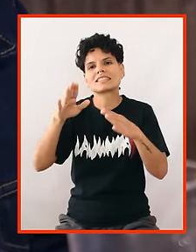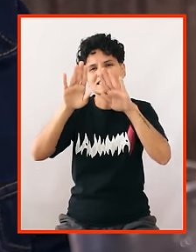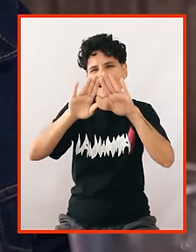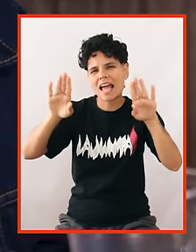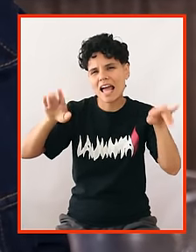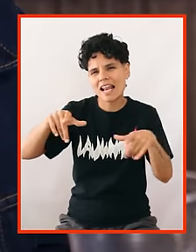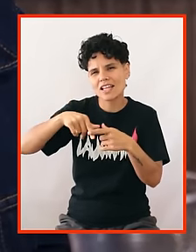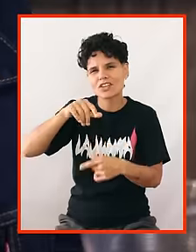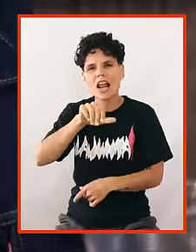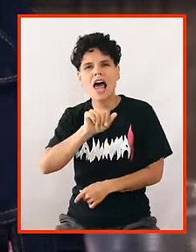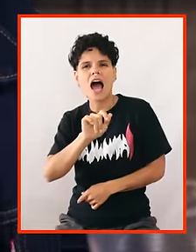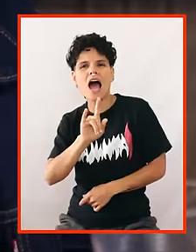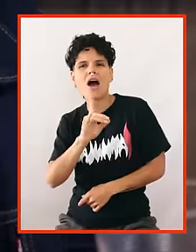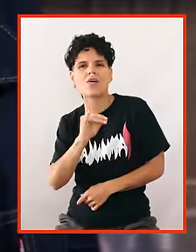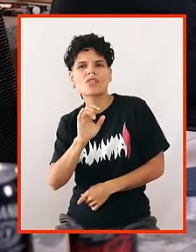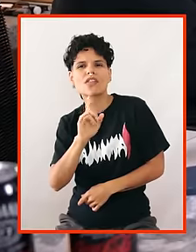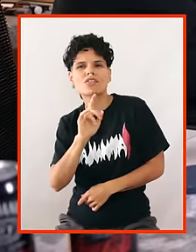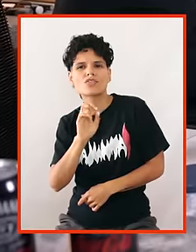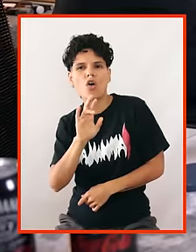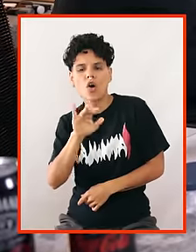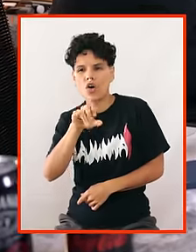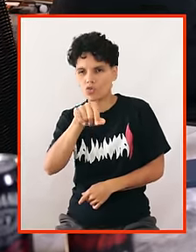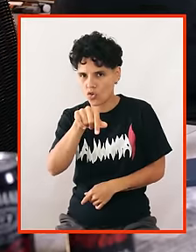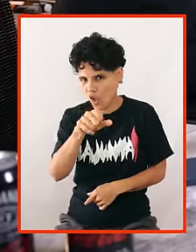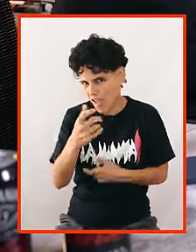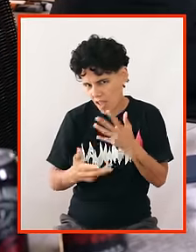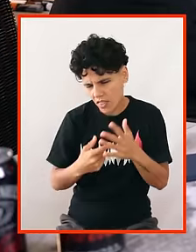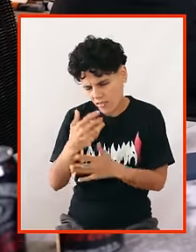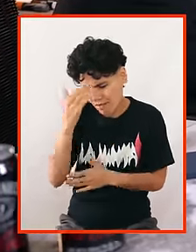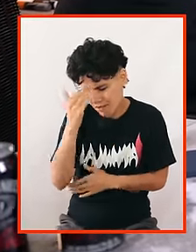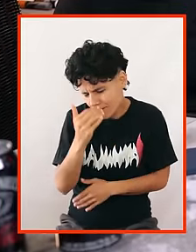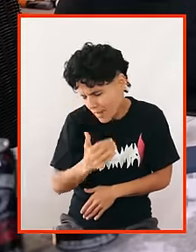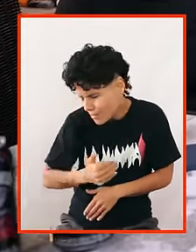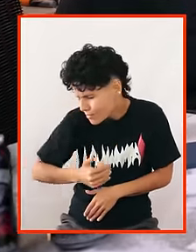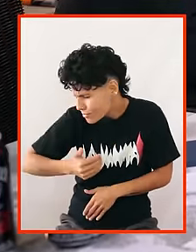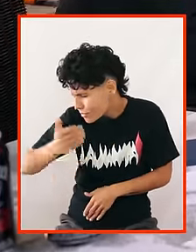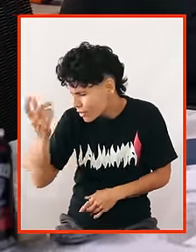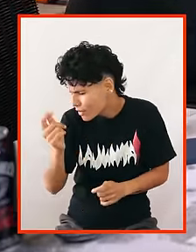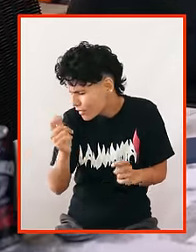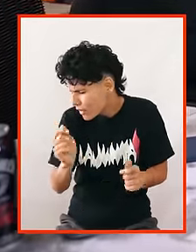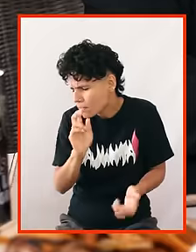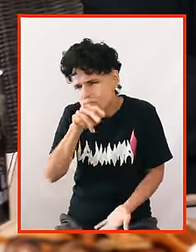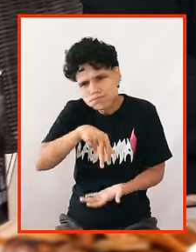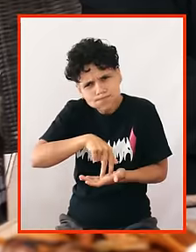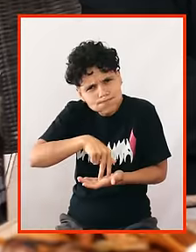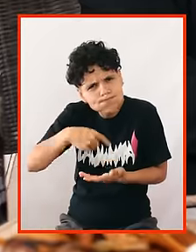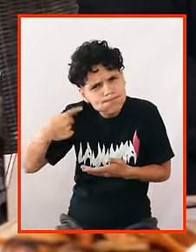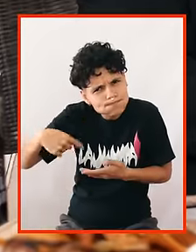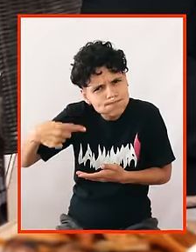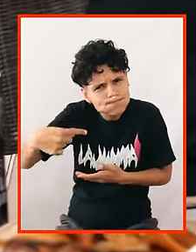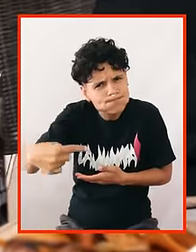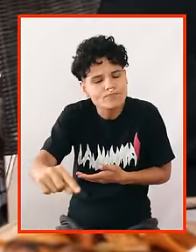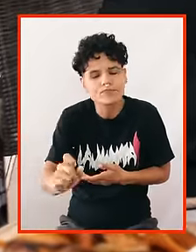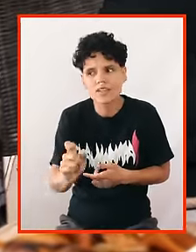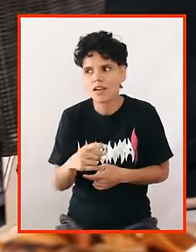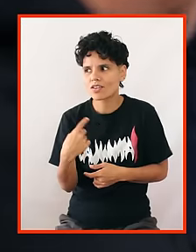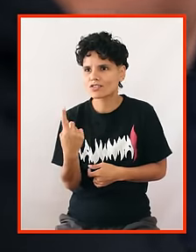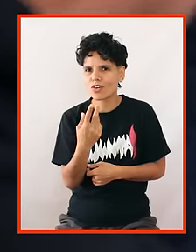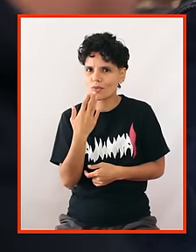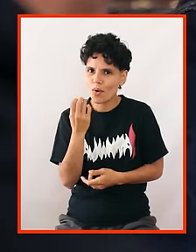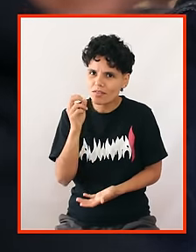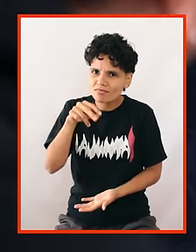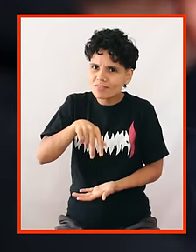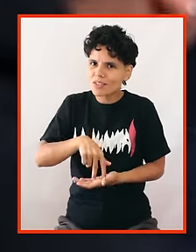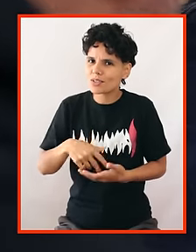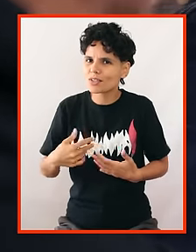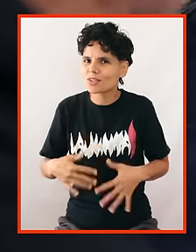México. Hicimos dos noches. Que es un lugar donde toca Luis Miguel, toca Juan Gabriel. Es surreal, la verdad. ¿Dónde parte la gira Sabina?